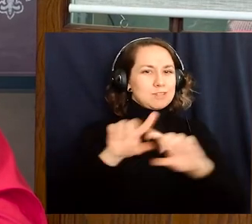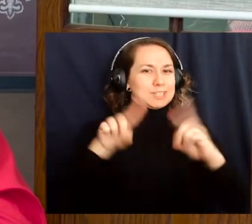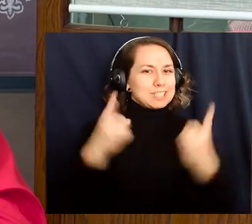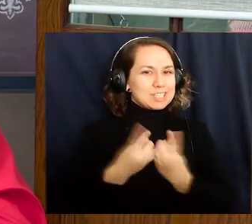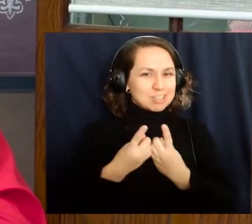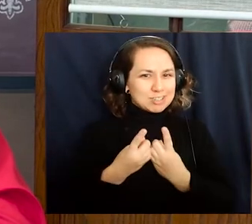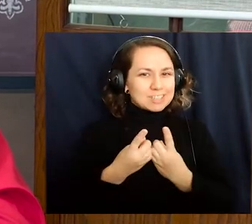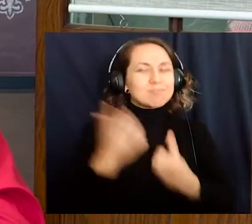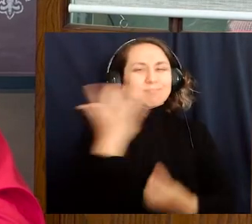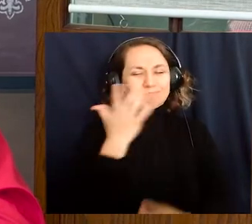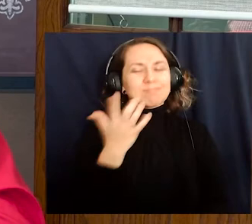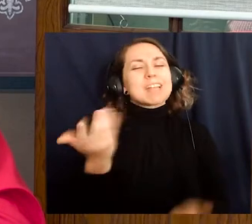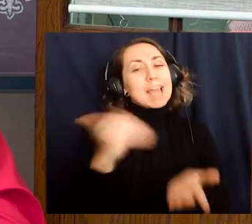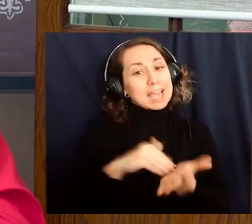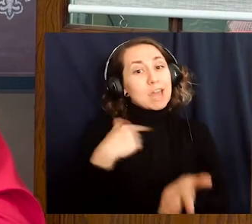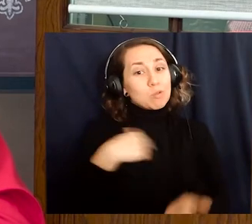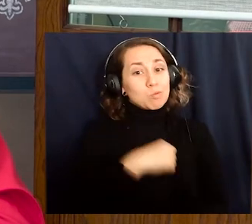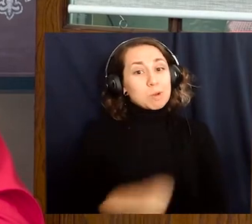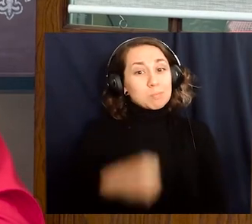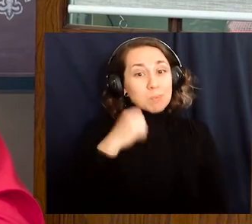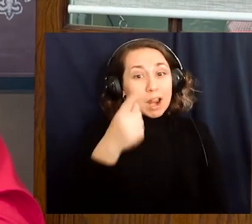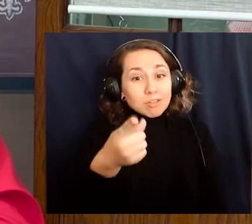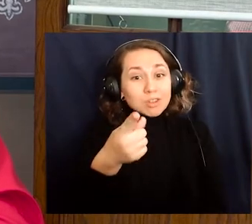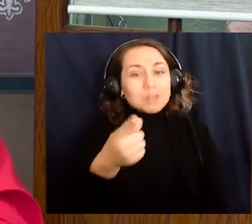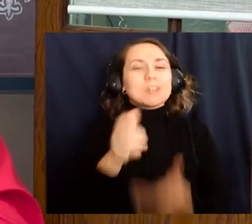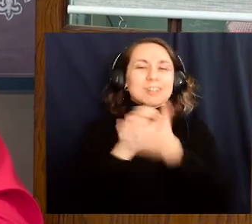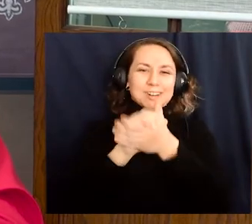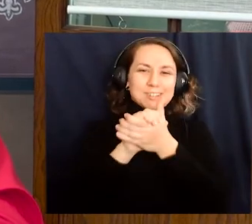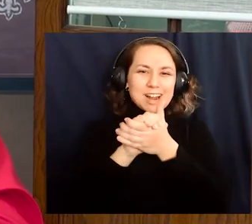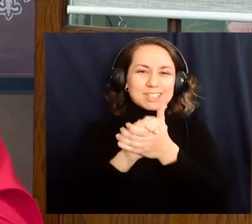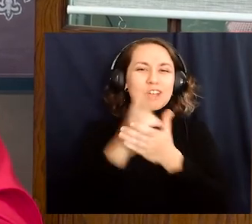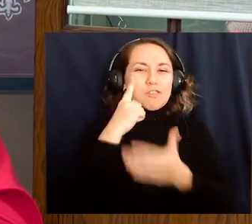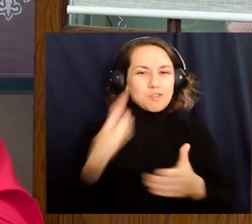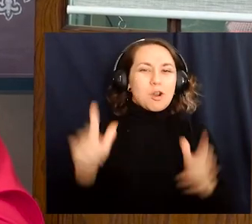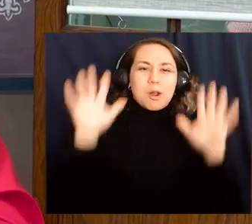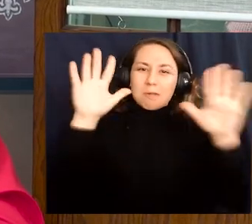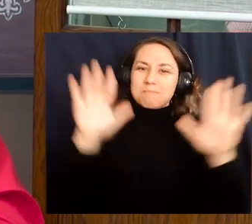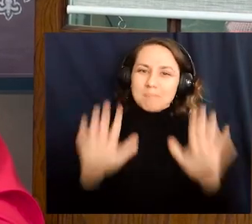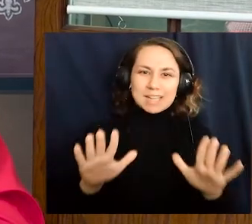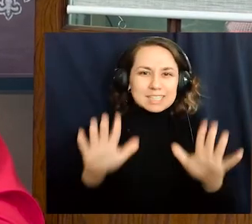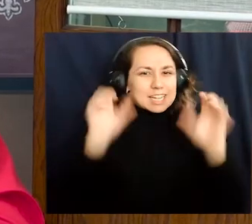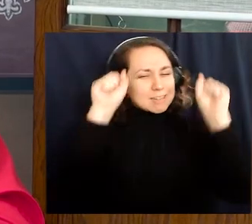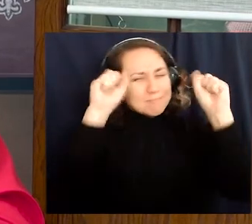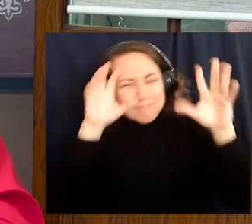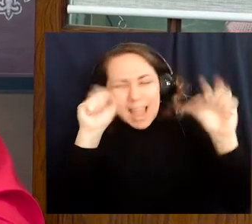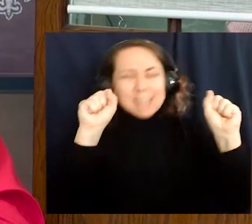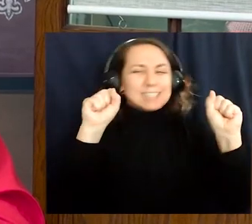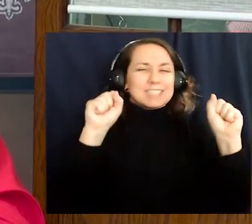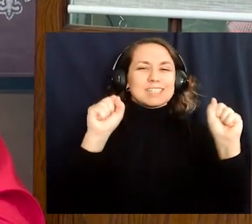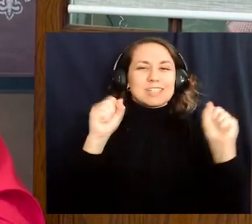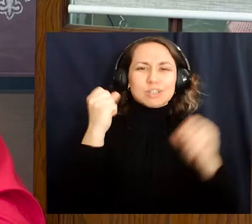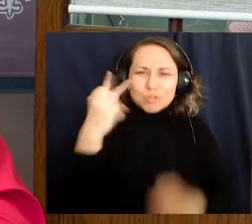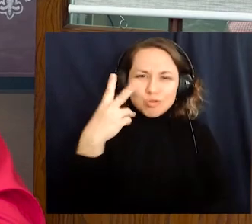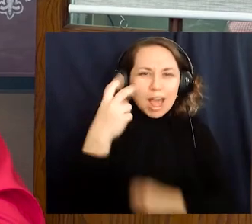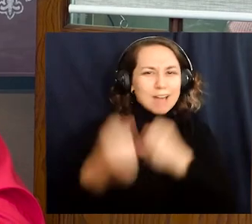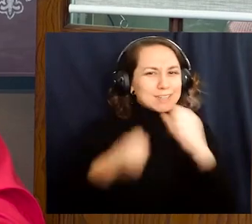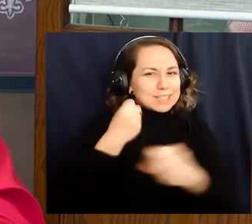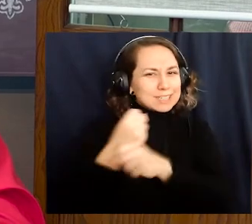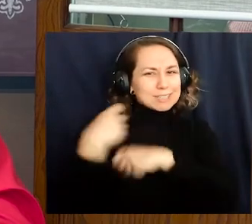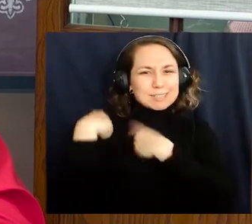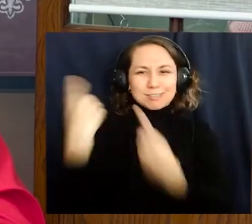Of this entire district. Again, we're proud of you and congratulations for an amazing, amazing,